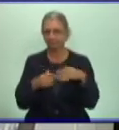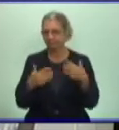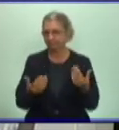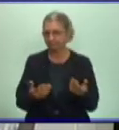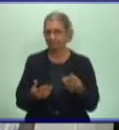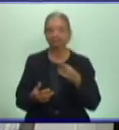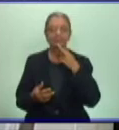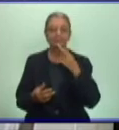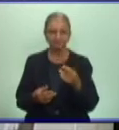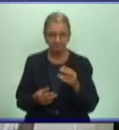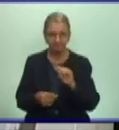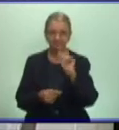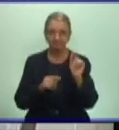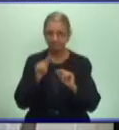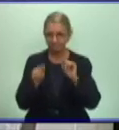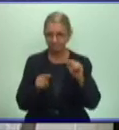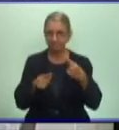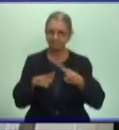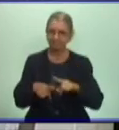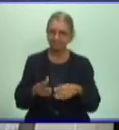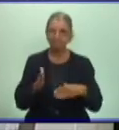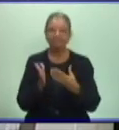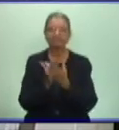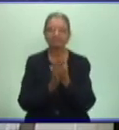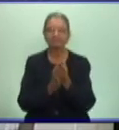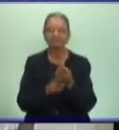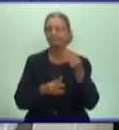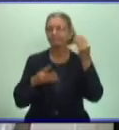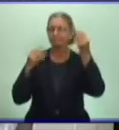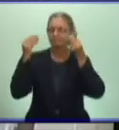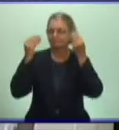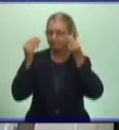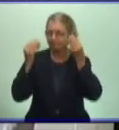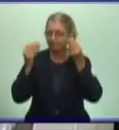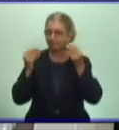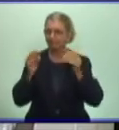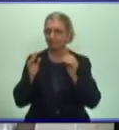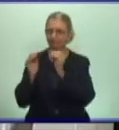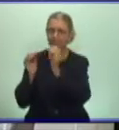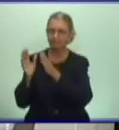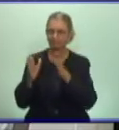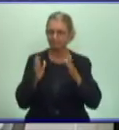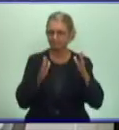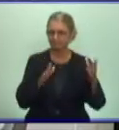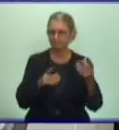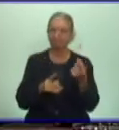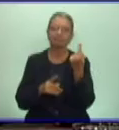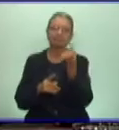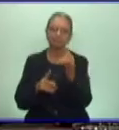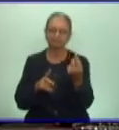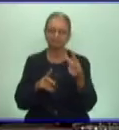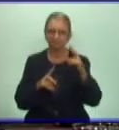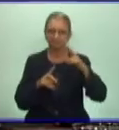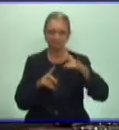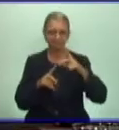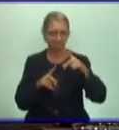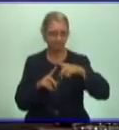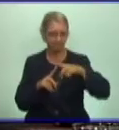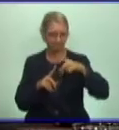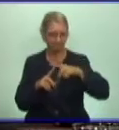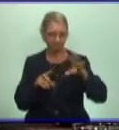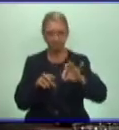preguntas, por supuesto, pero las pueden desarrollar con orden lógico, que habíamos explicado la vez anterior. De cada tema. De cada tema. Del tema que escogió.